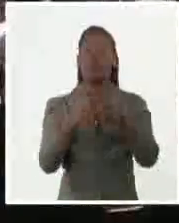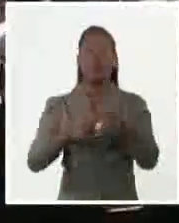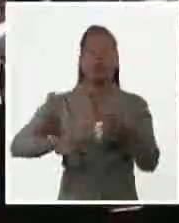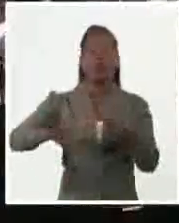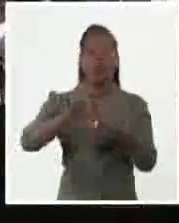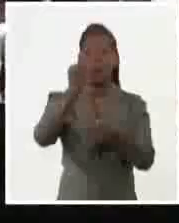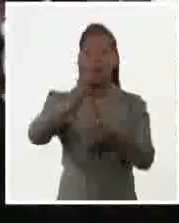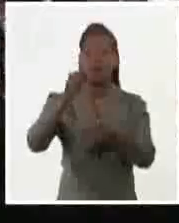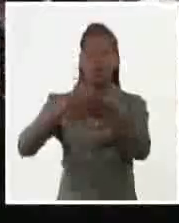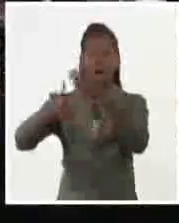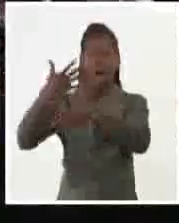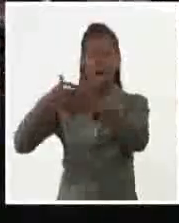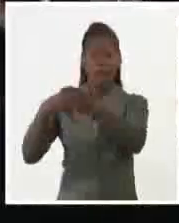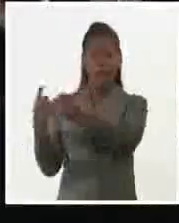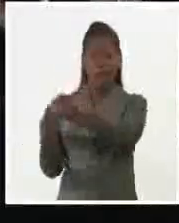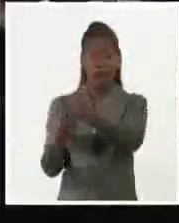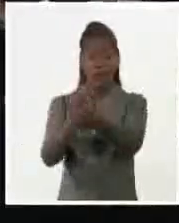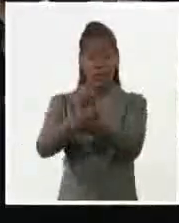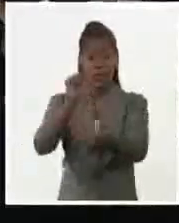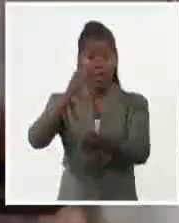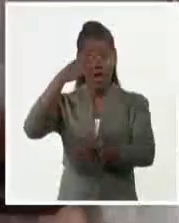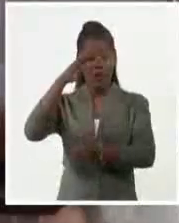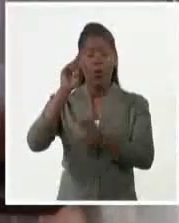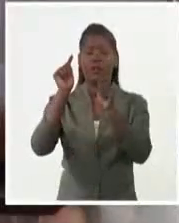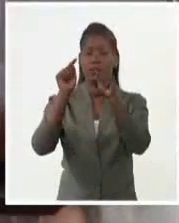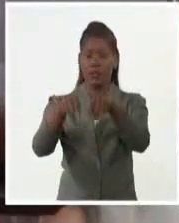mártires de la patria. Juramos